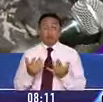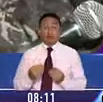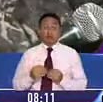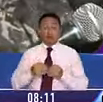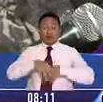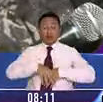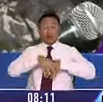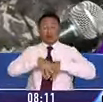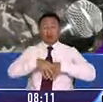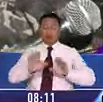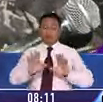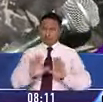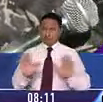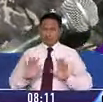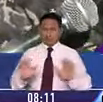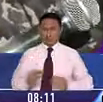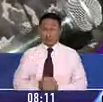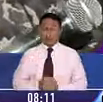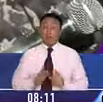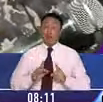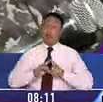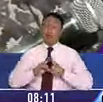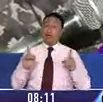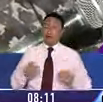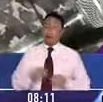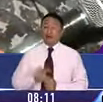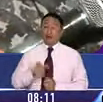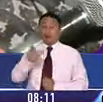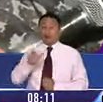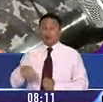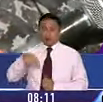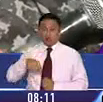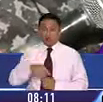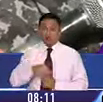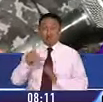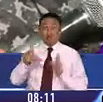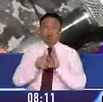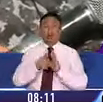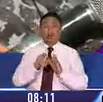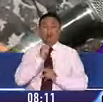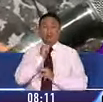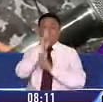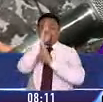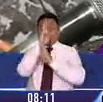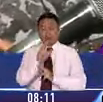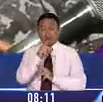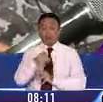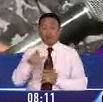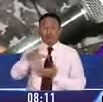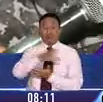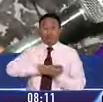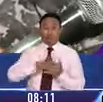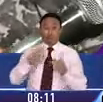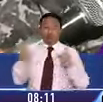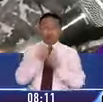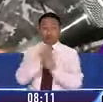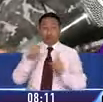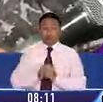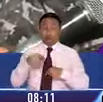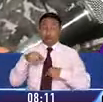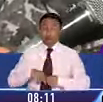ningún tipo. De todas maneras, quien afecte la ley o quien trate de generar caos o violencia tendrá que